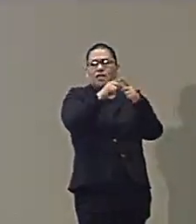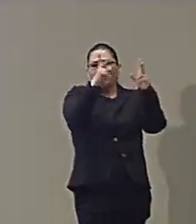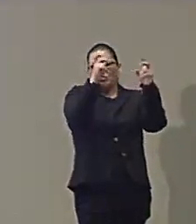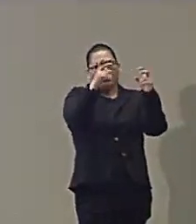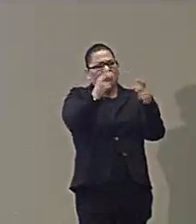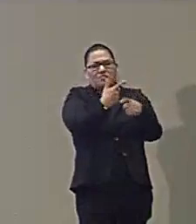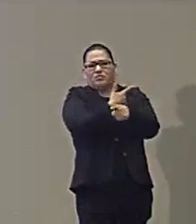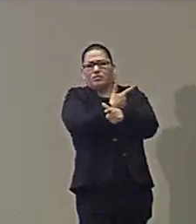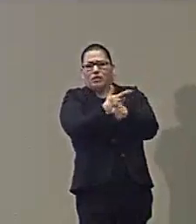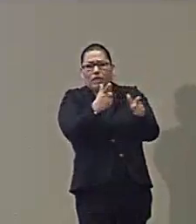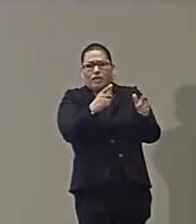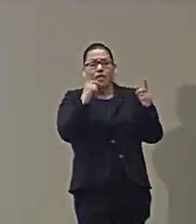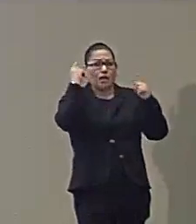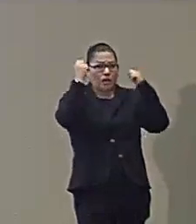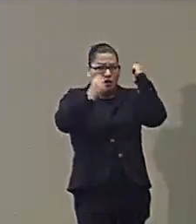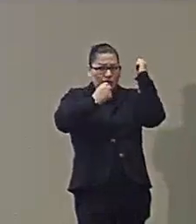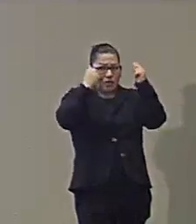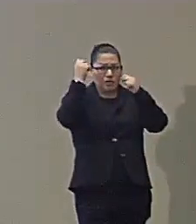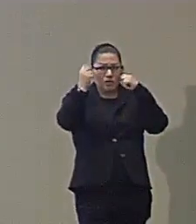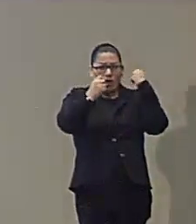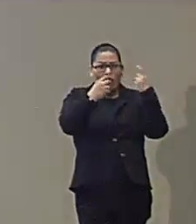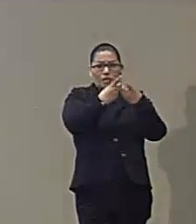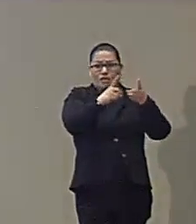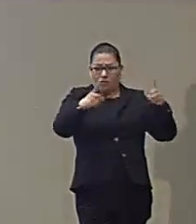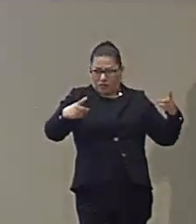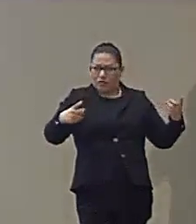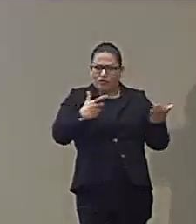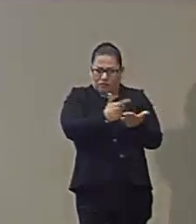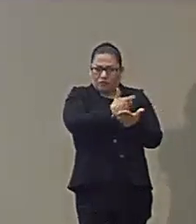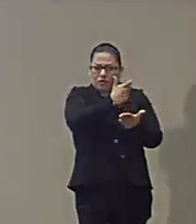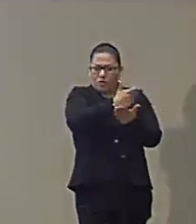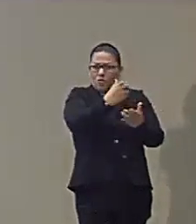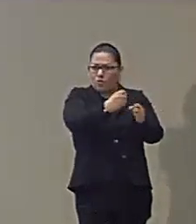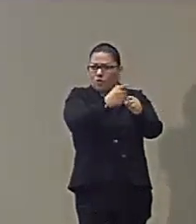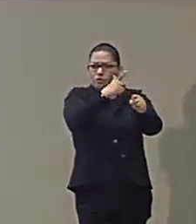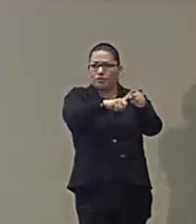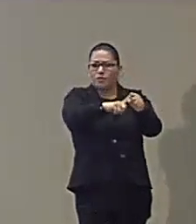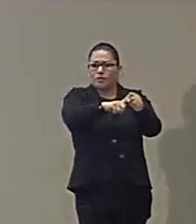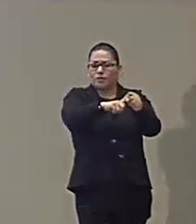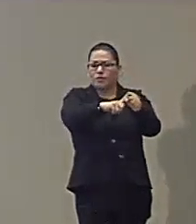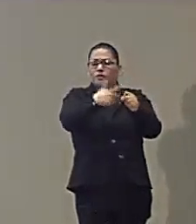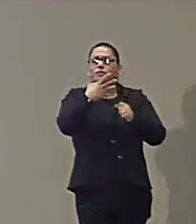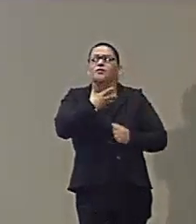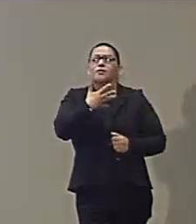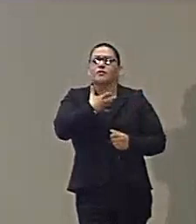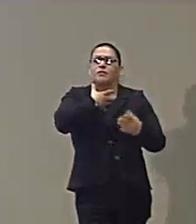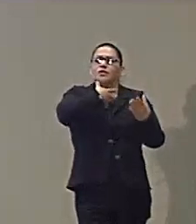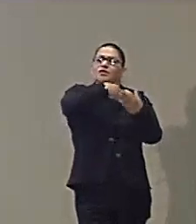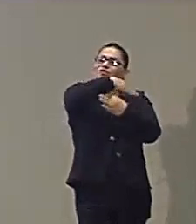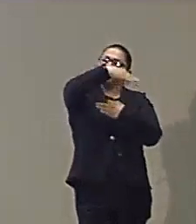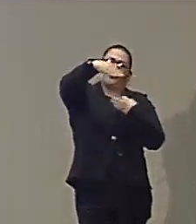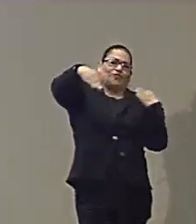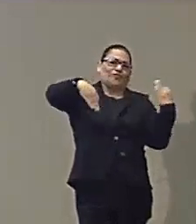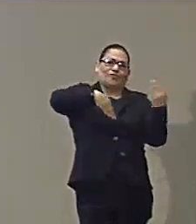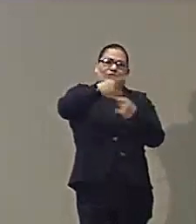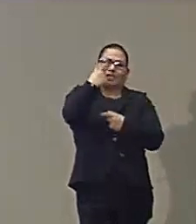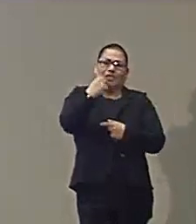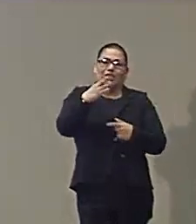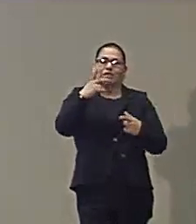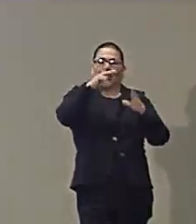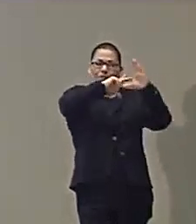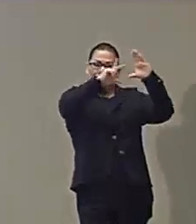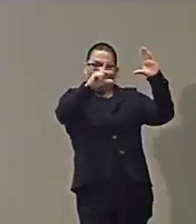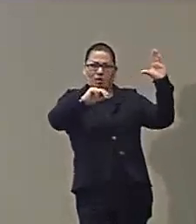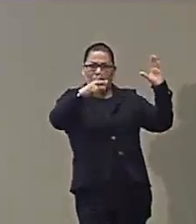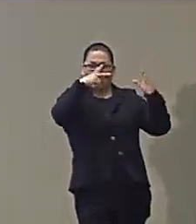como una alternativa de desarrollo económico y social tenemos todo para hacer de méxico